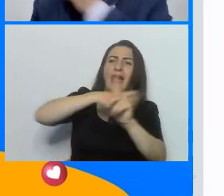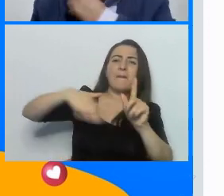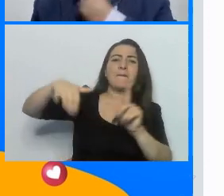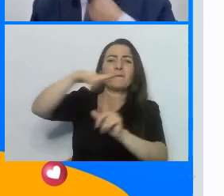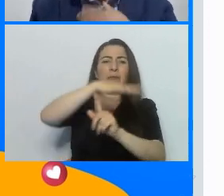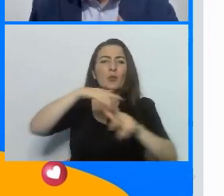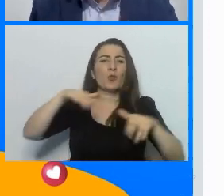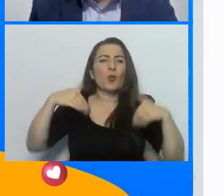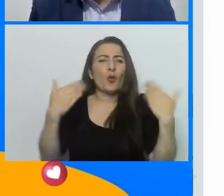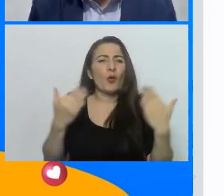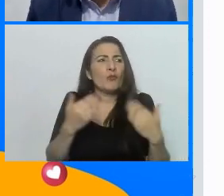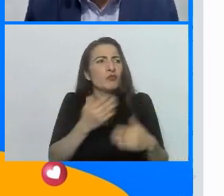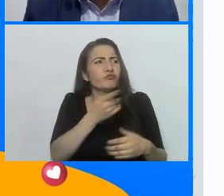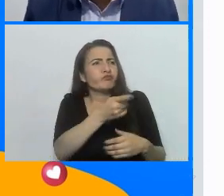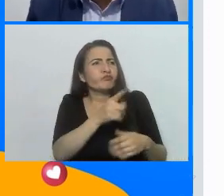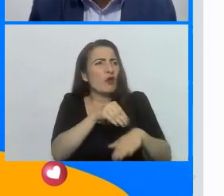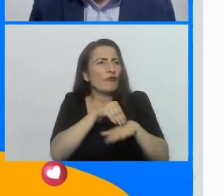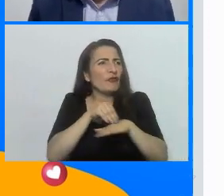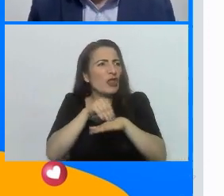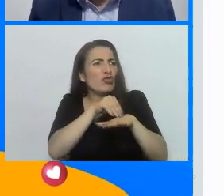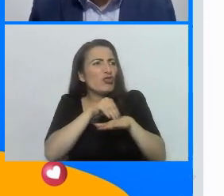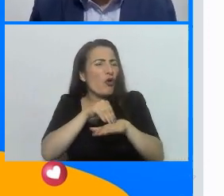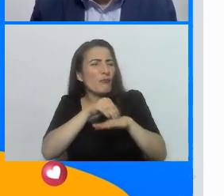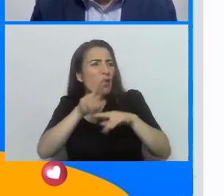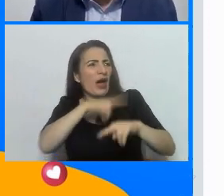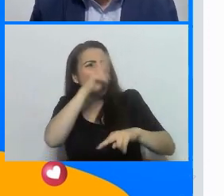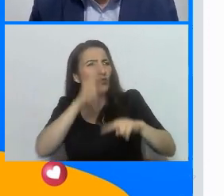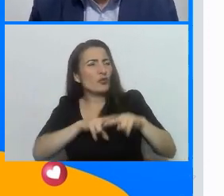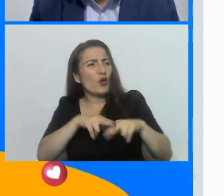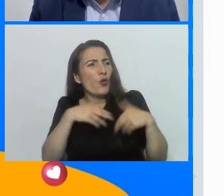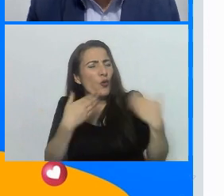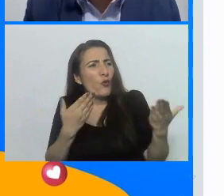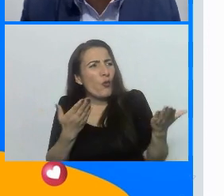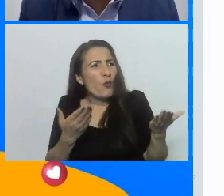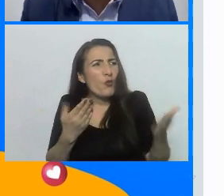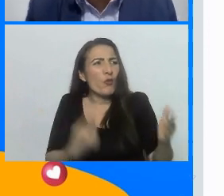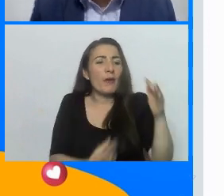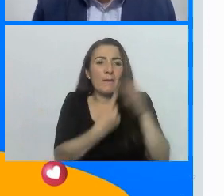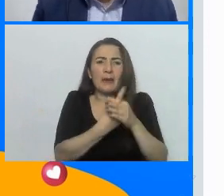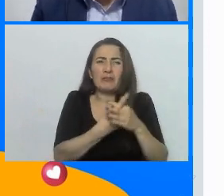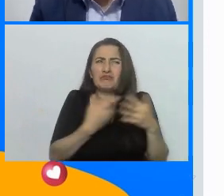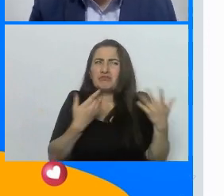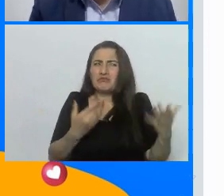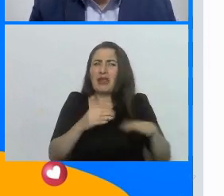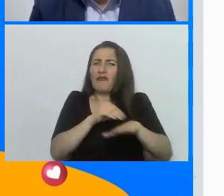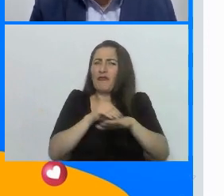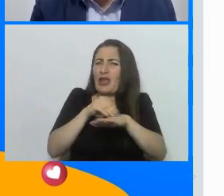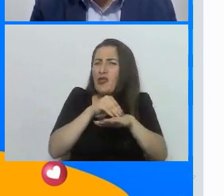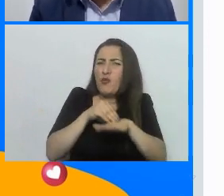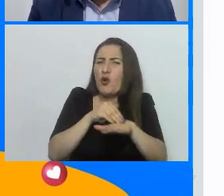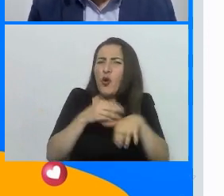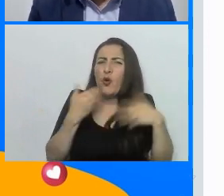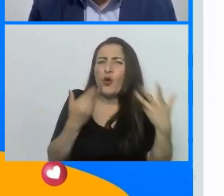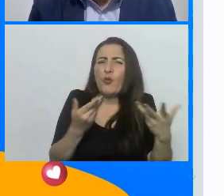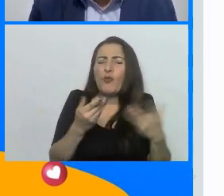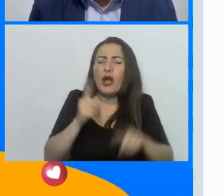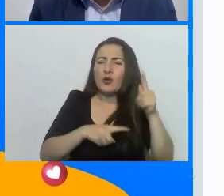¿no? ¿Por qué sucedían fenómenos naturales que en ese momento tampoco se le conocían como fenómenos naturales, pero que eran